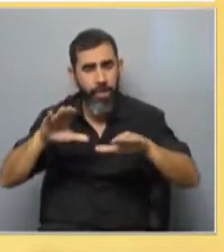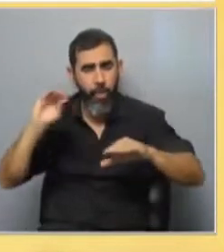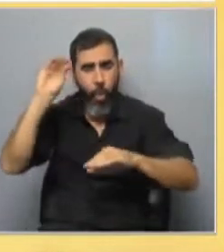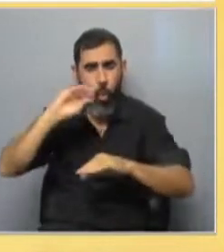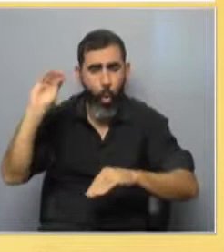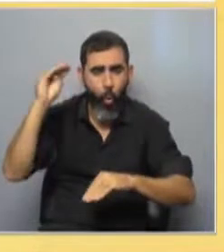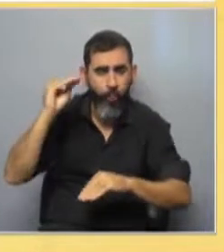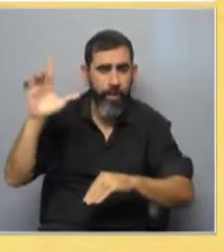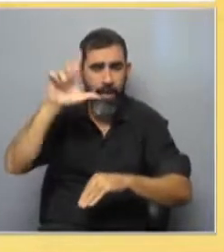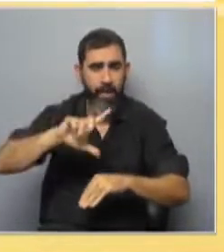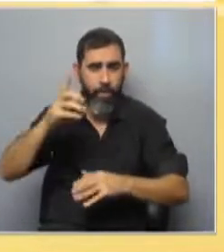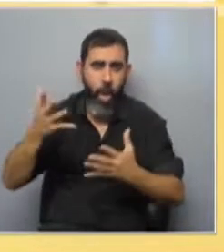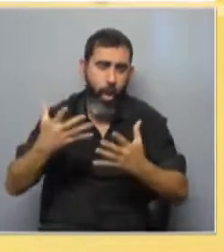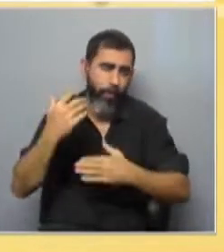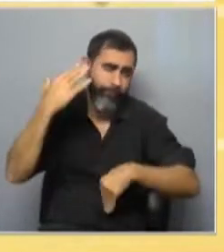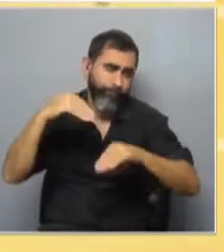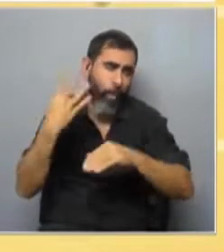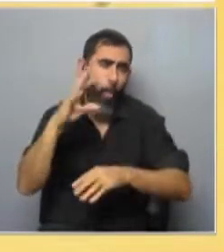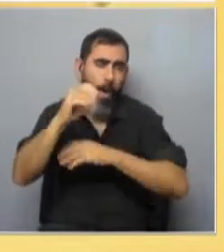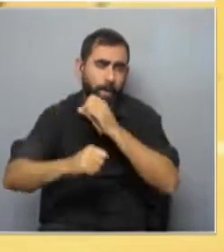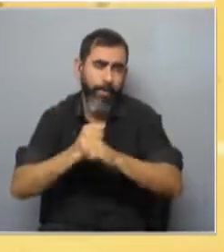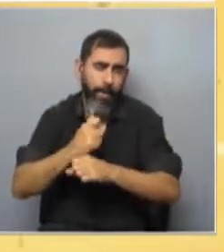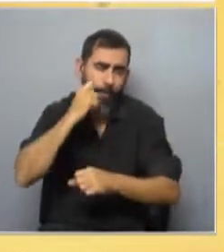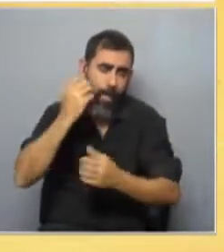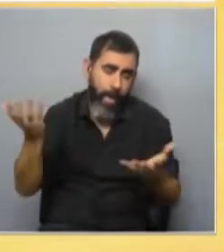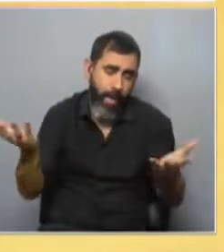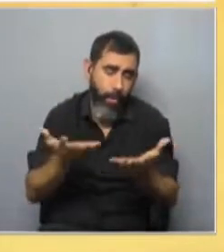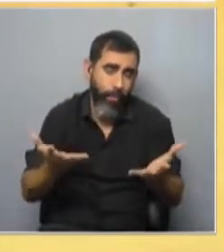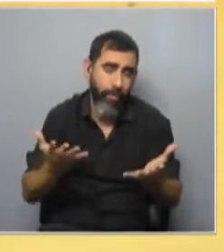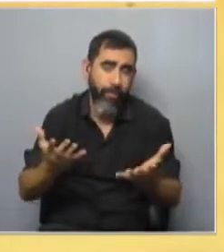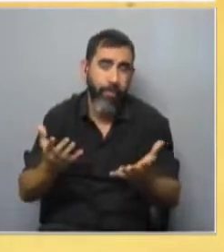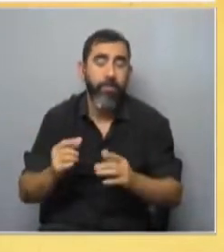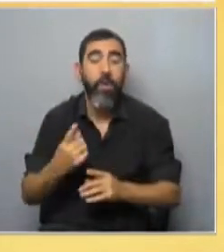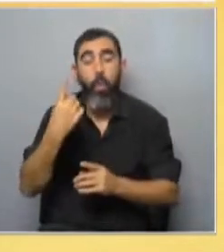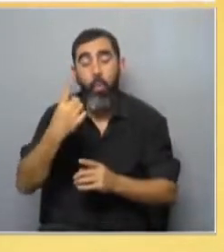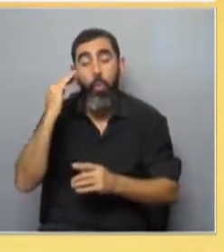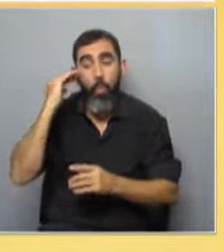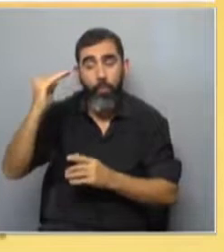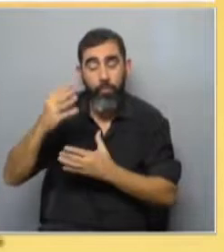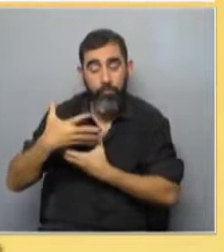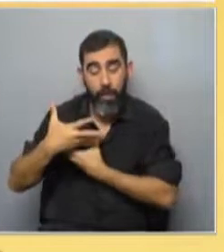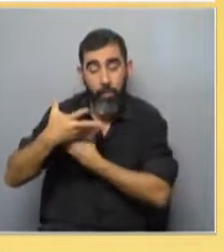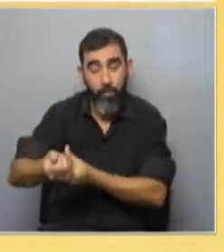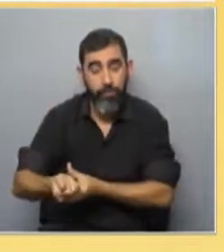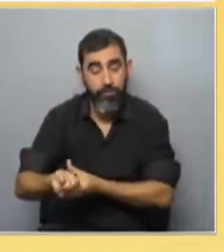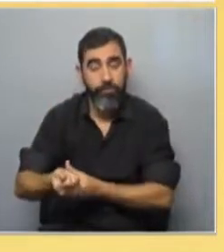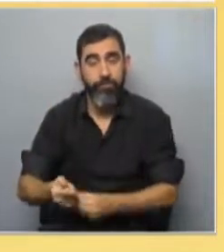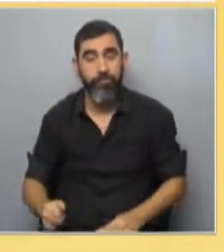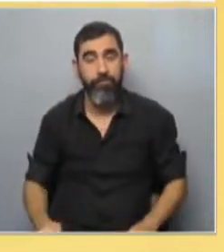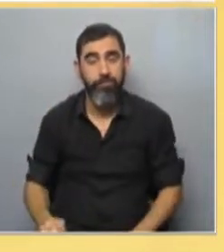liceo, que ahí son hombres y mujeres de casi 40 años, orientados por algunos de sus profesores.